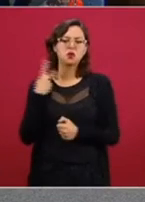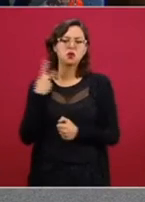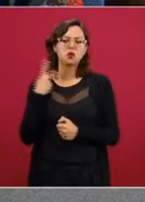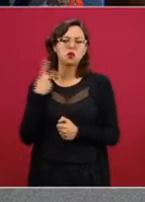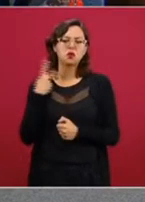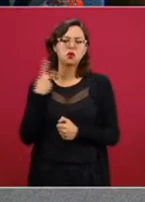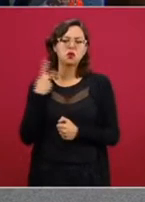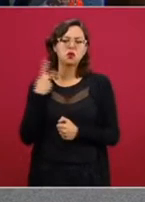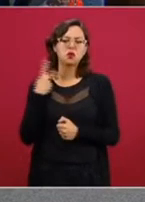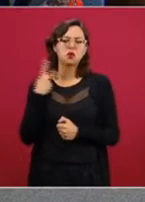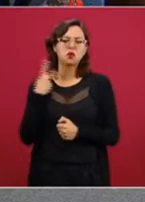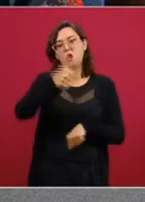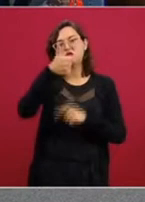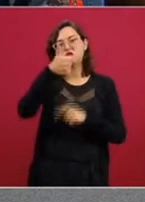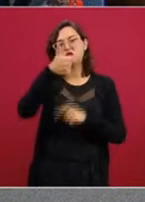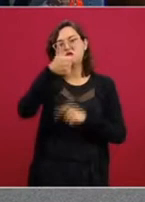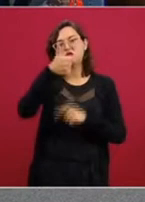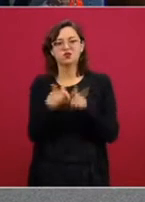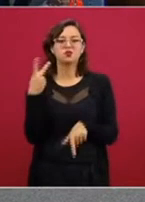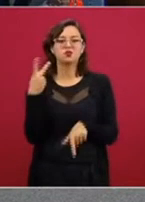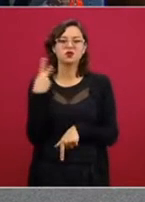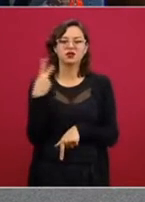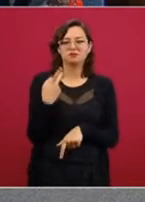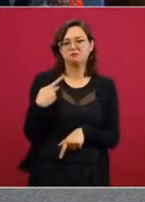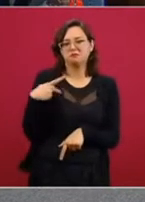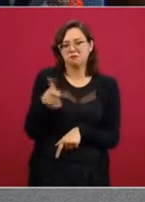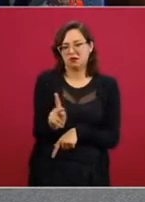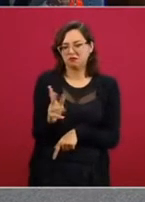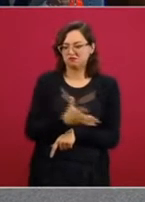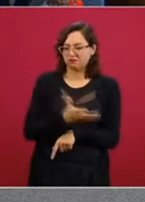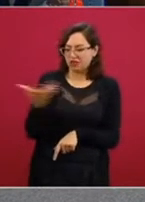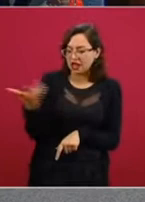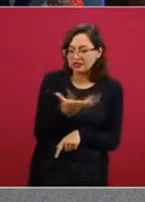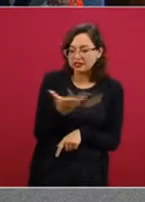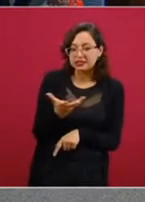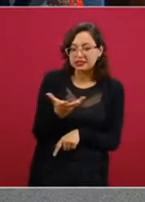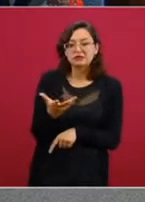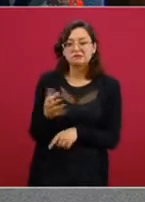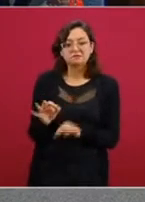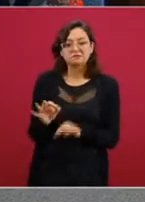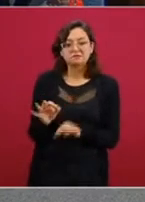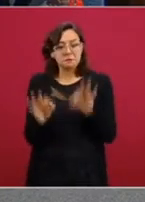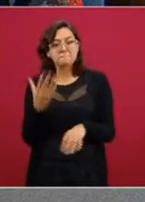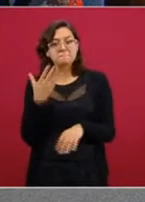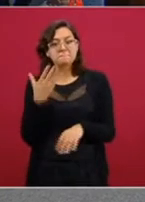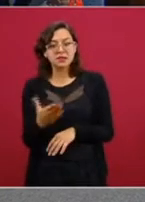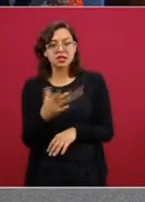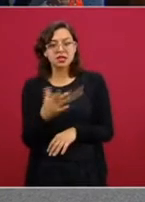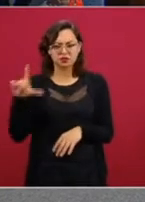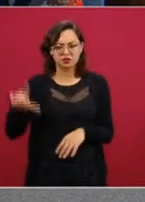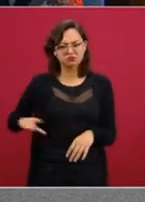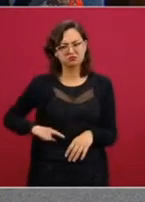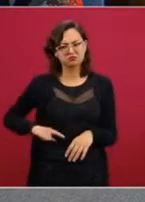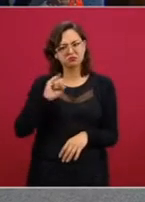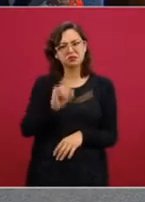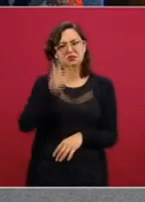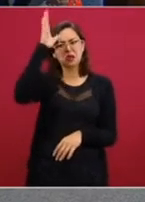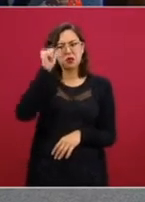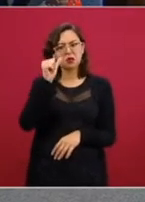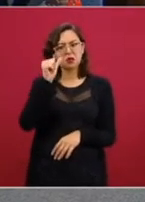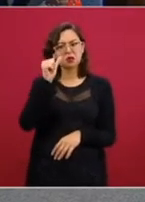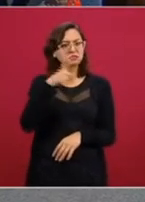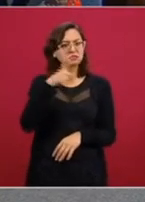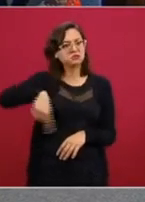son de otros partidos, pero las medidas, en sí las medidas, ¿son las adecuadas? ¿Su gobierno estaría de acuerdo en esas medidas que